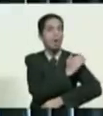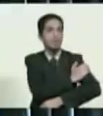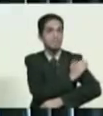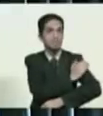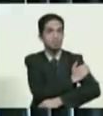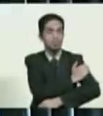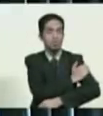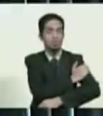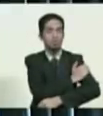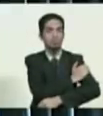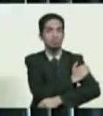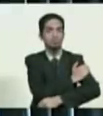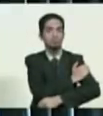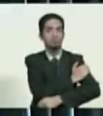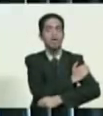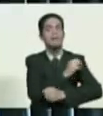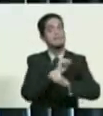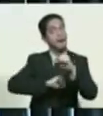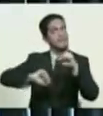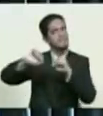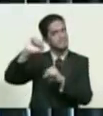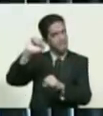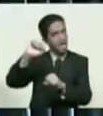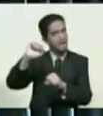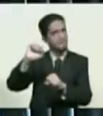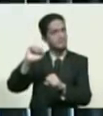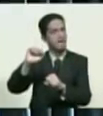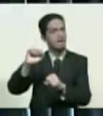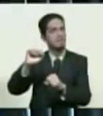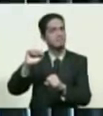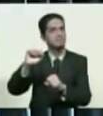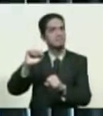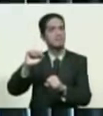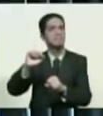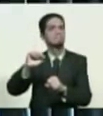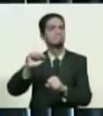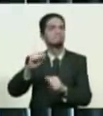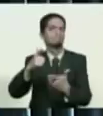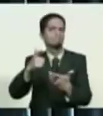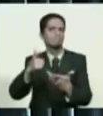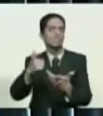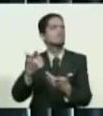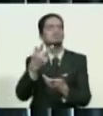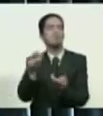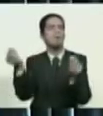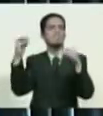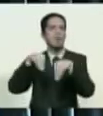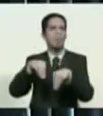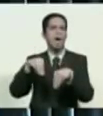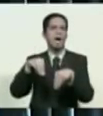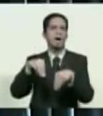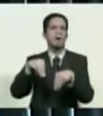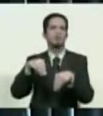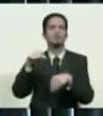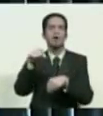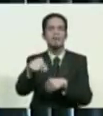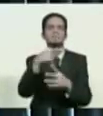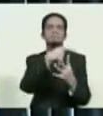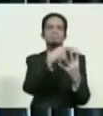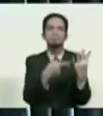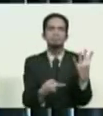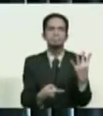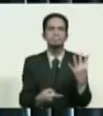que repudian la violencia se desmarquen de estas acciones brutales, infames,